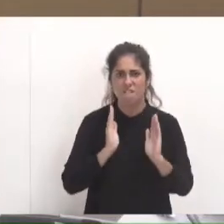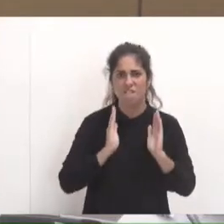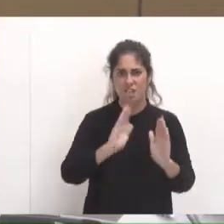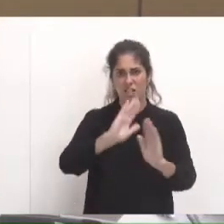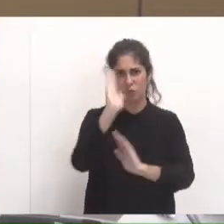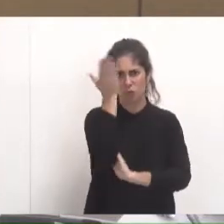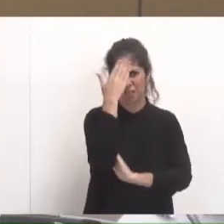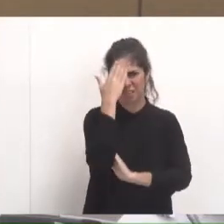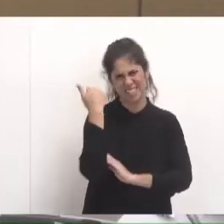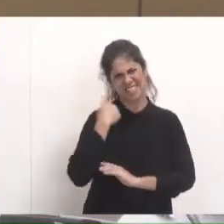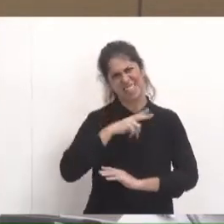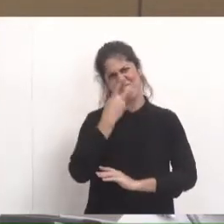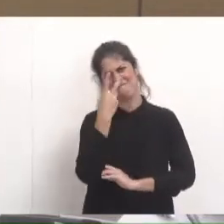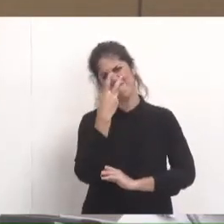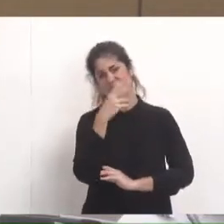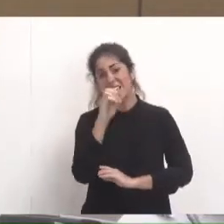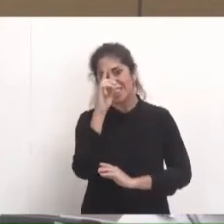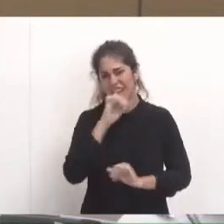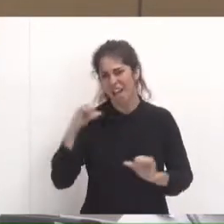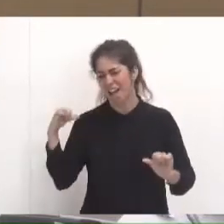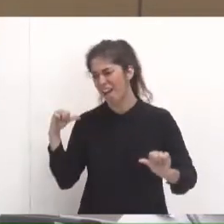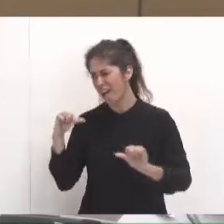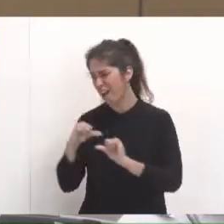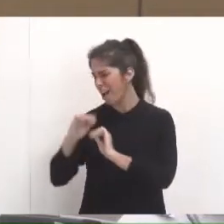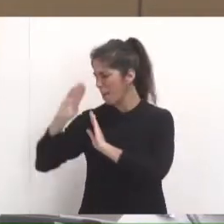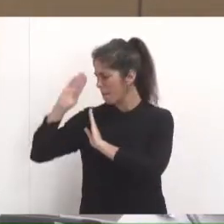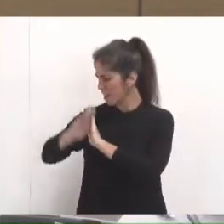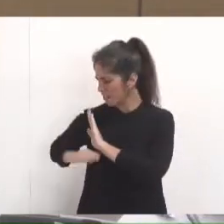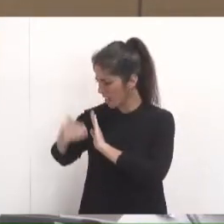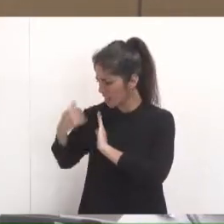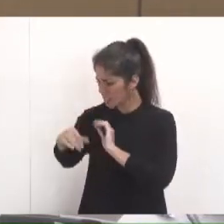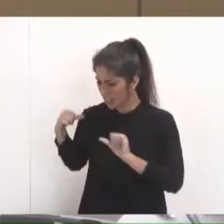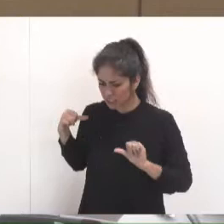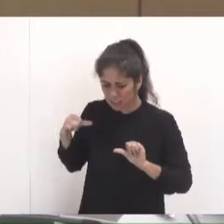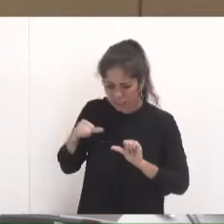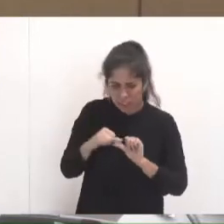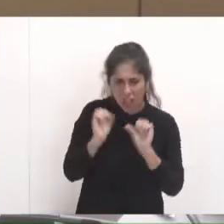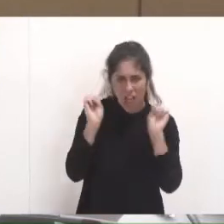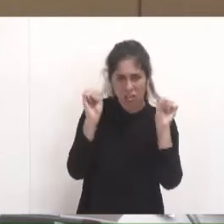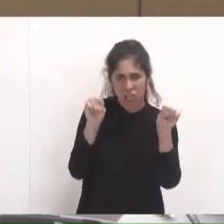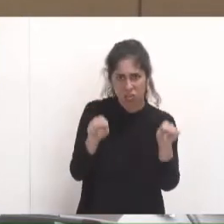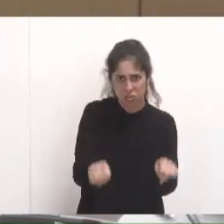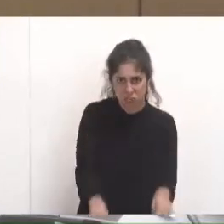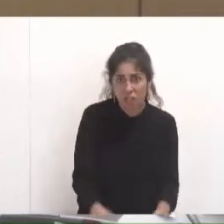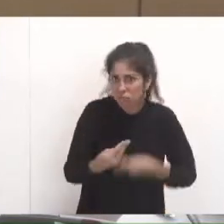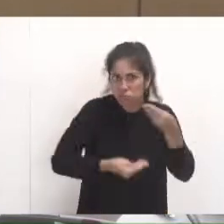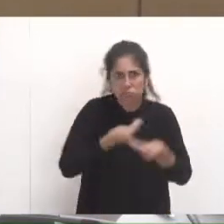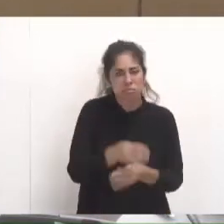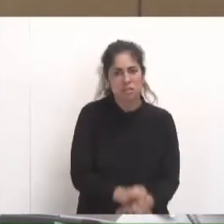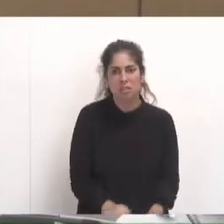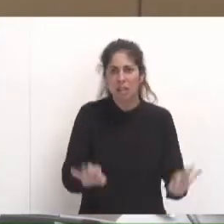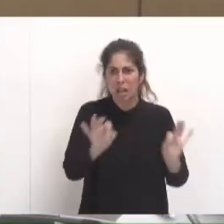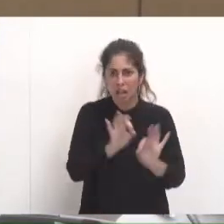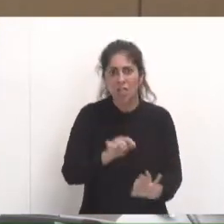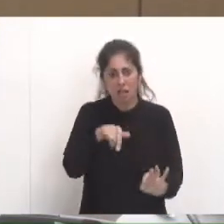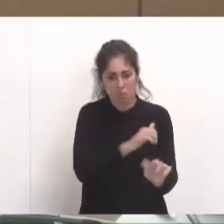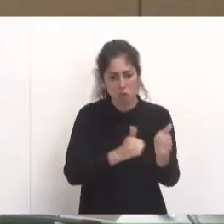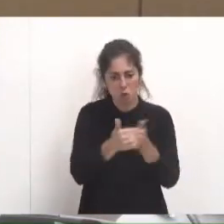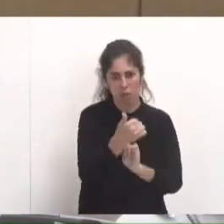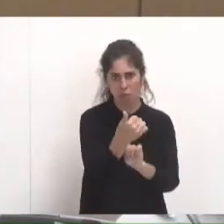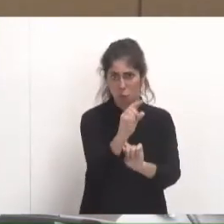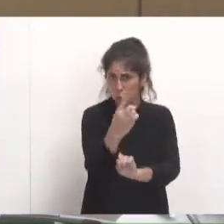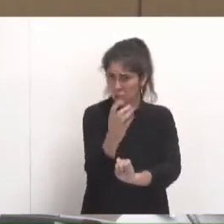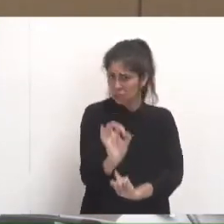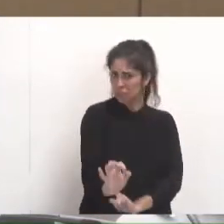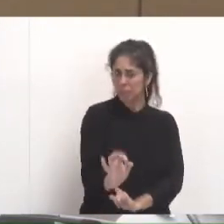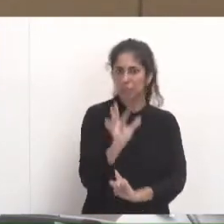durante hace más de 20 años y que no se ha hecho en esta isla. Y esa era una de las prioridades que hemos puesto. Y hemos dicho en este mandato que